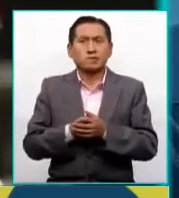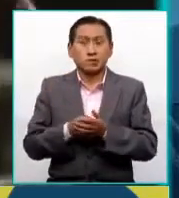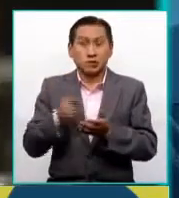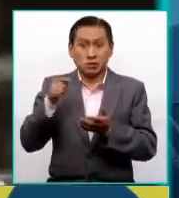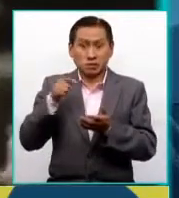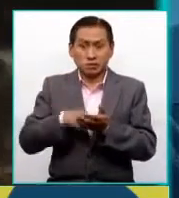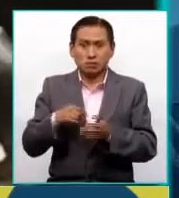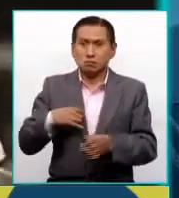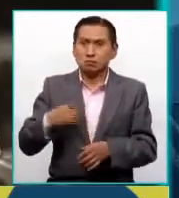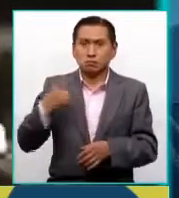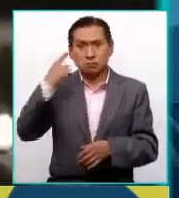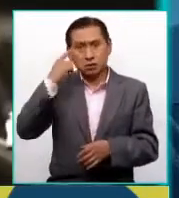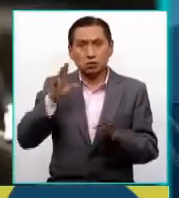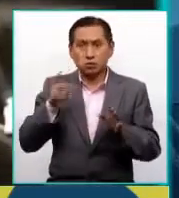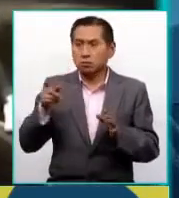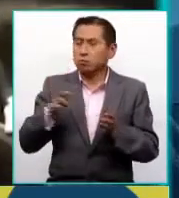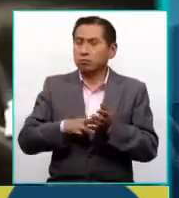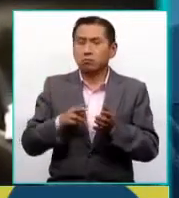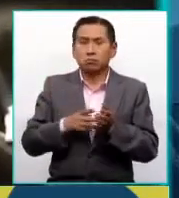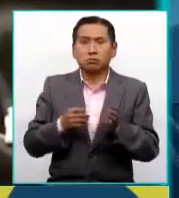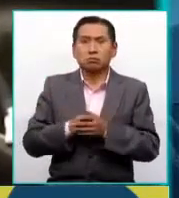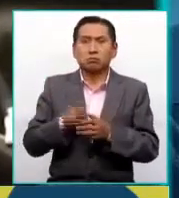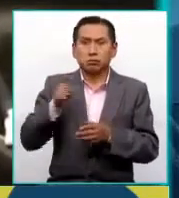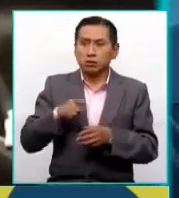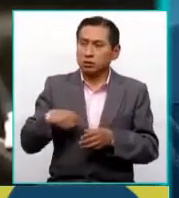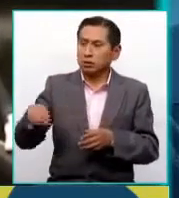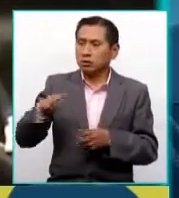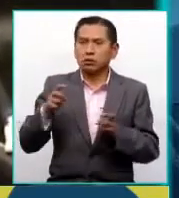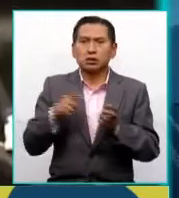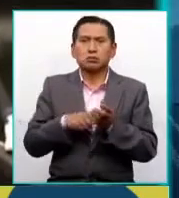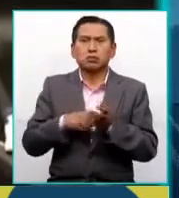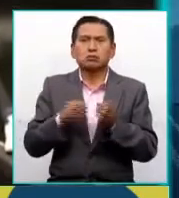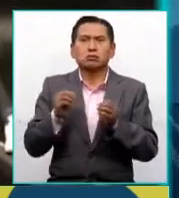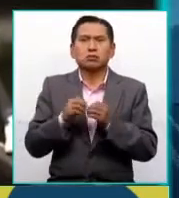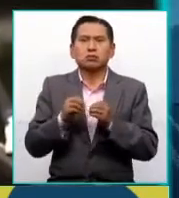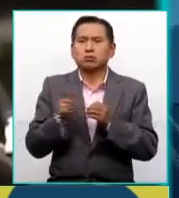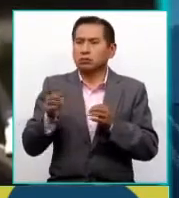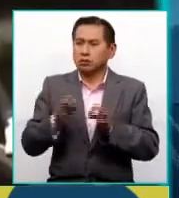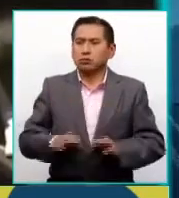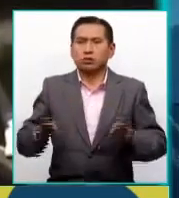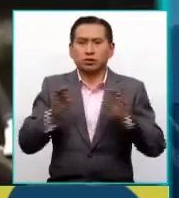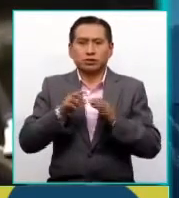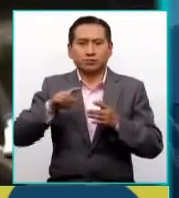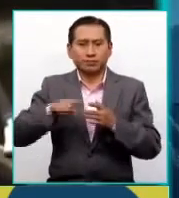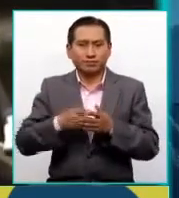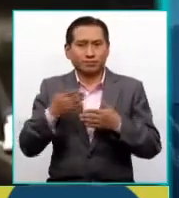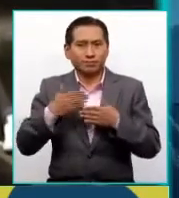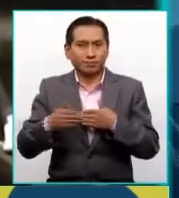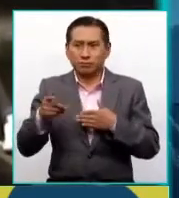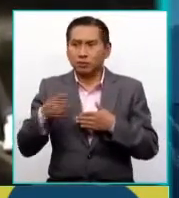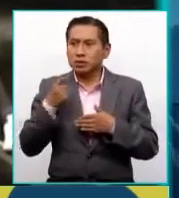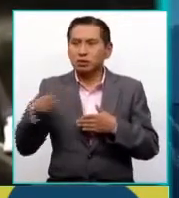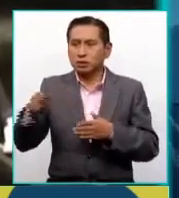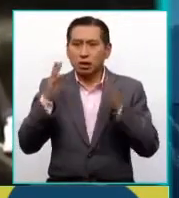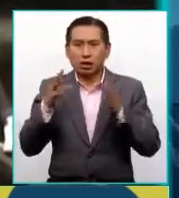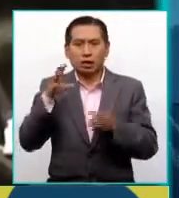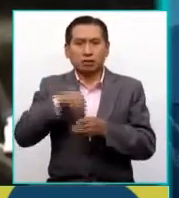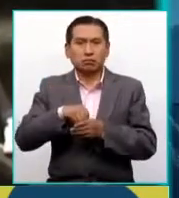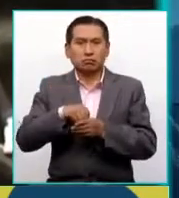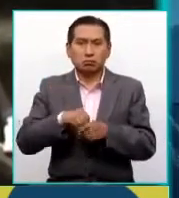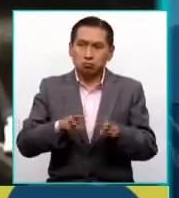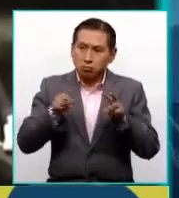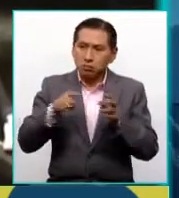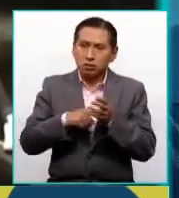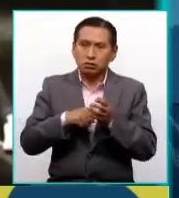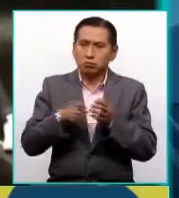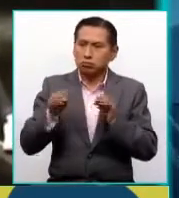es lo que yo creo que tiene que ser el punto de partida para quien se aproxime a ver